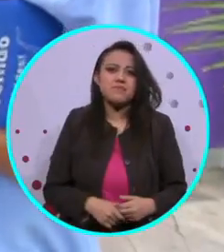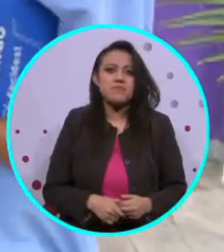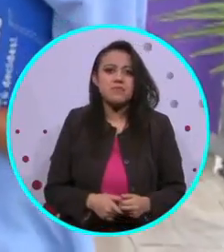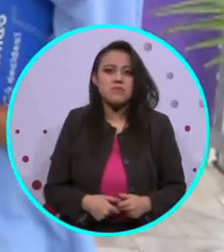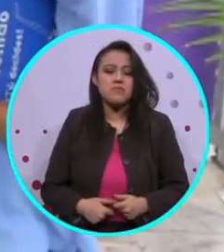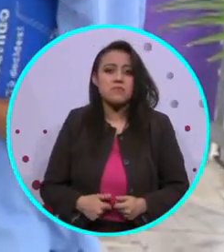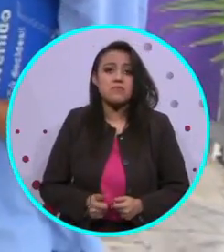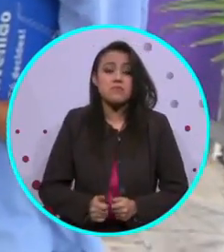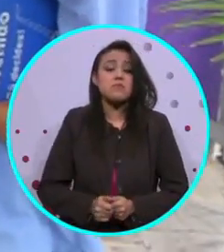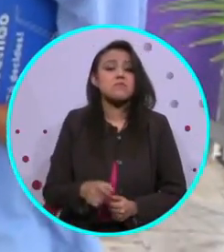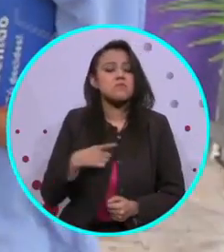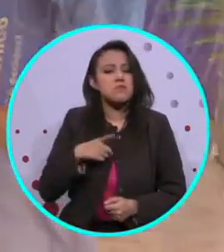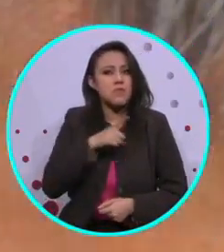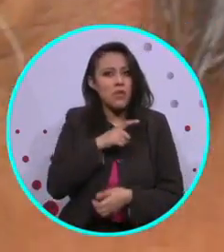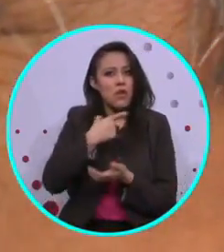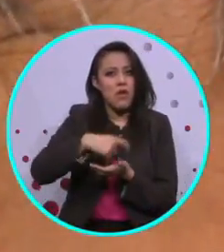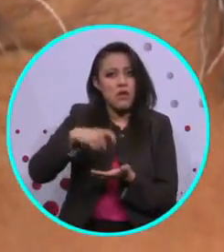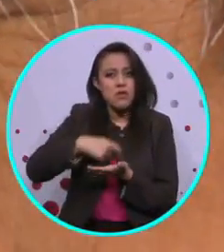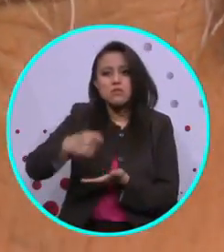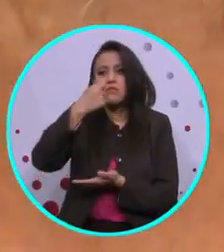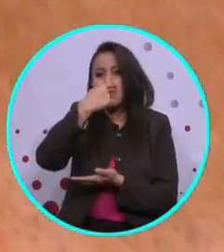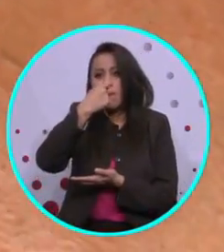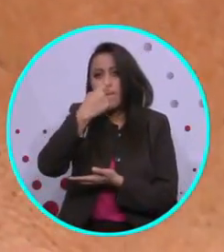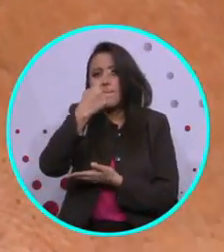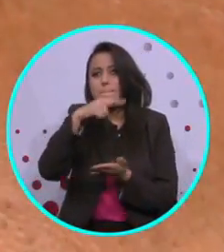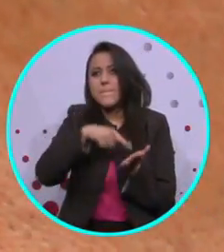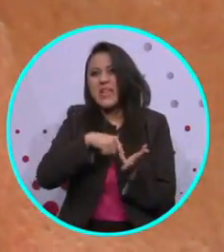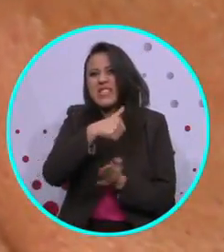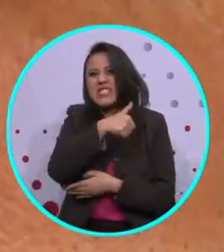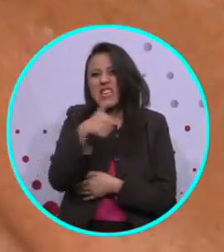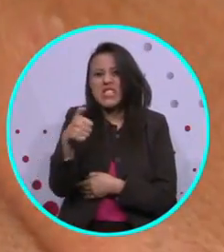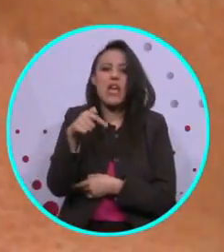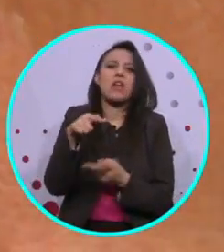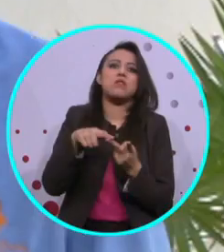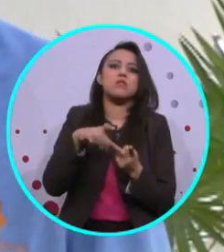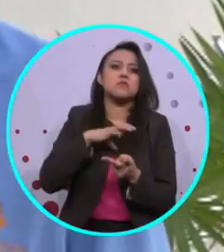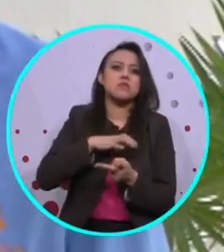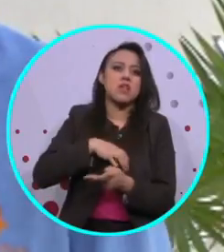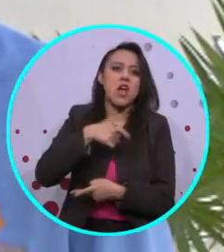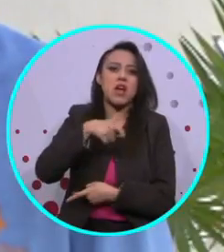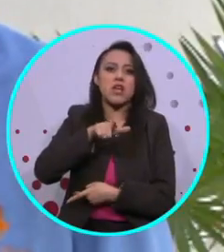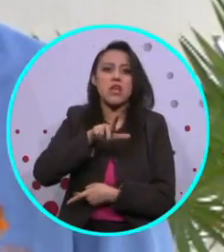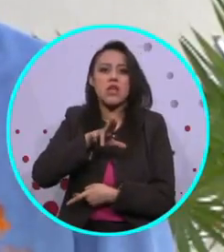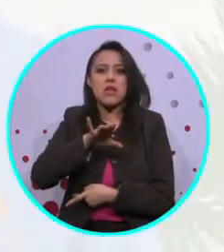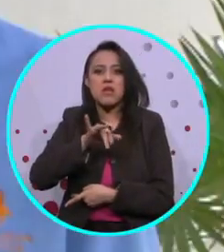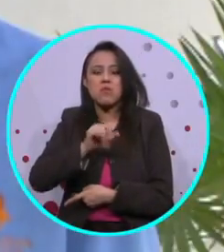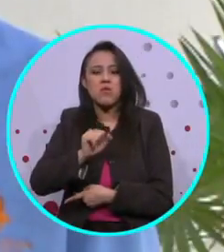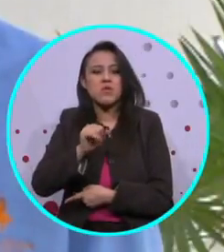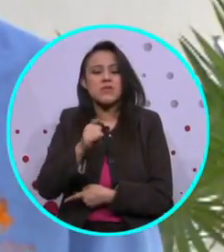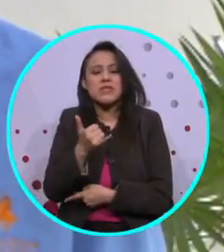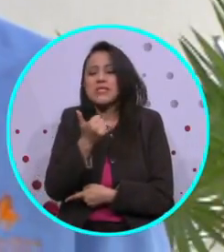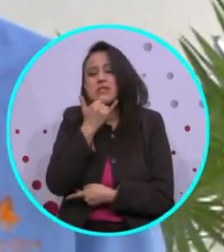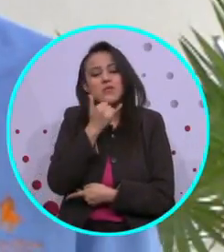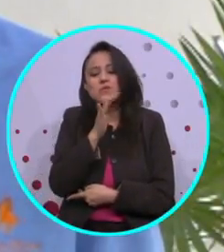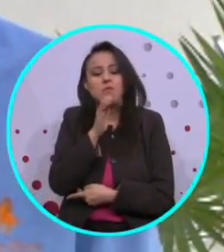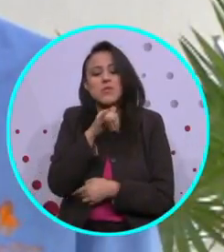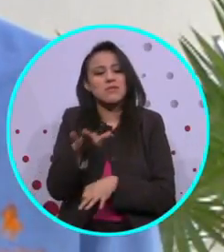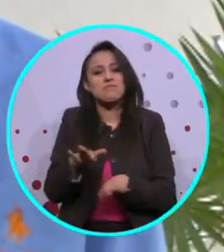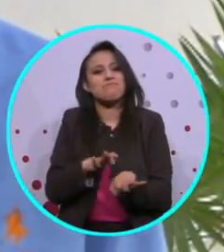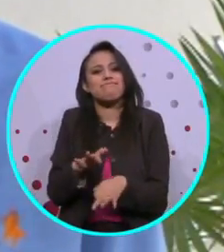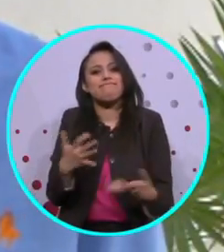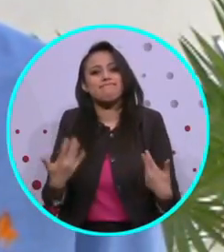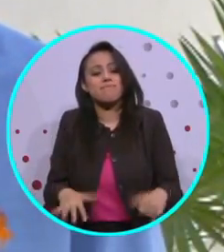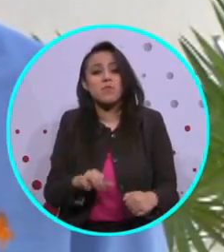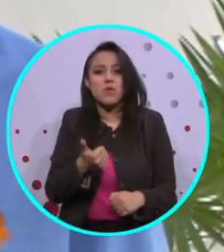Tengo que comprar unas medicinas, me salen entre 1.600, quieren 5 quimioterapias, 3.600, yo ahorita no tengo empleo. El señor con el que trabajaba